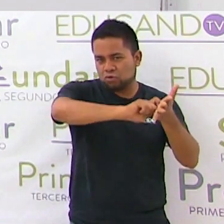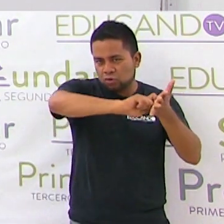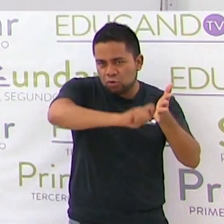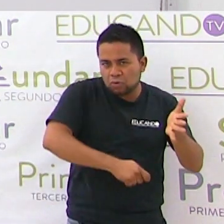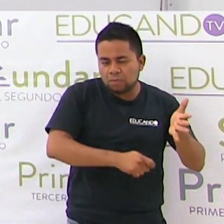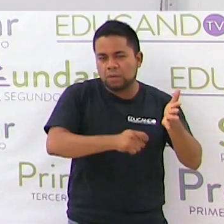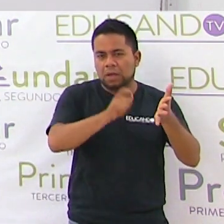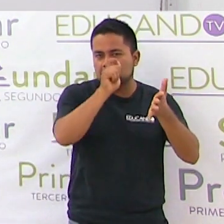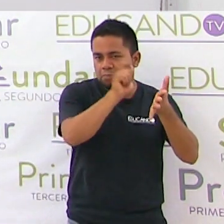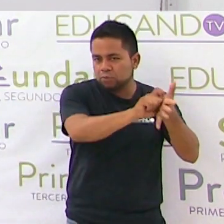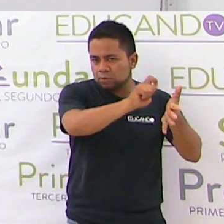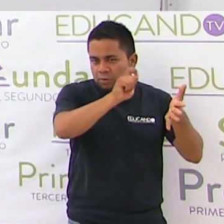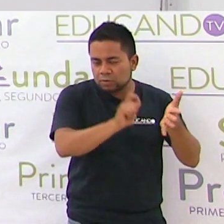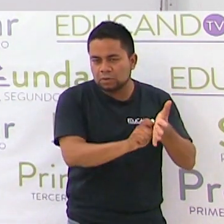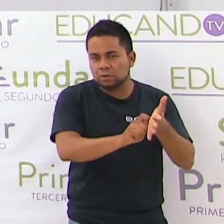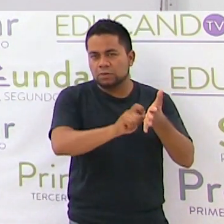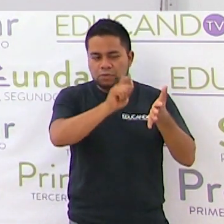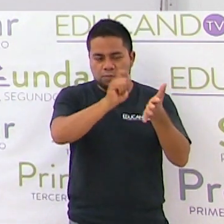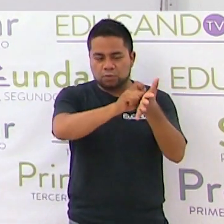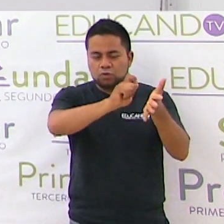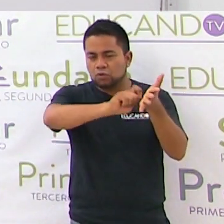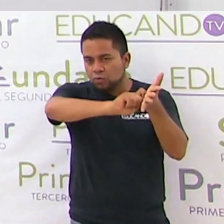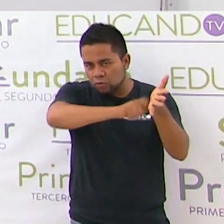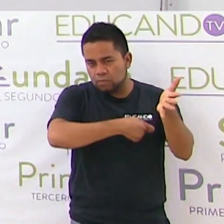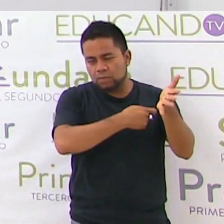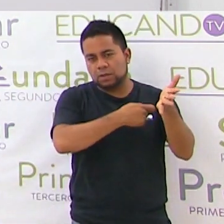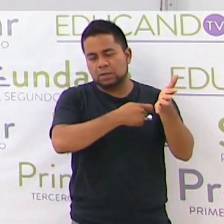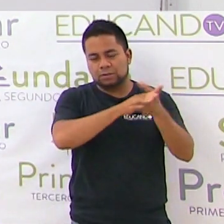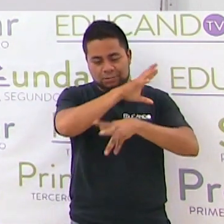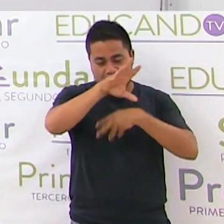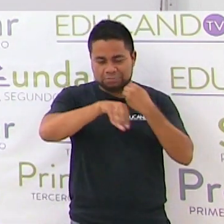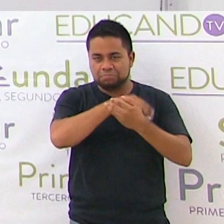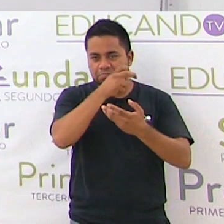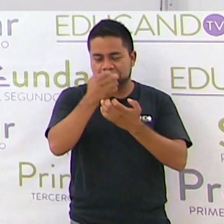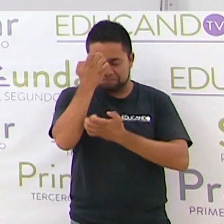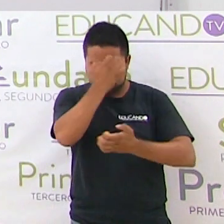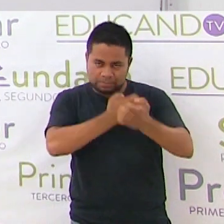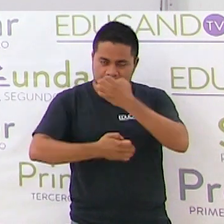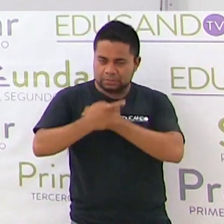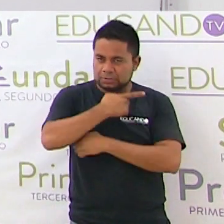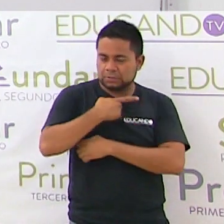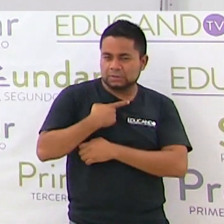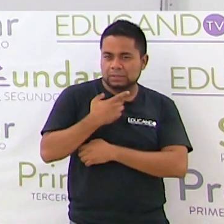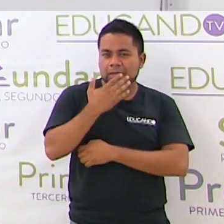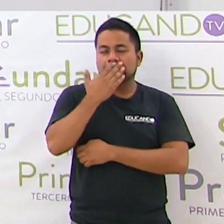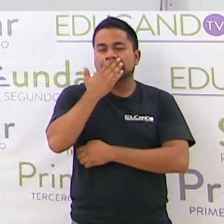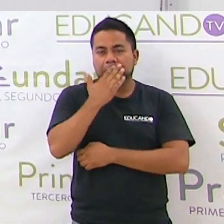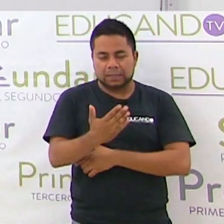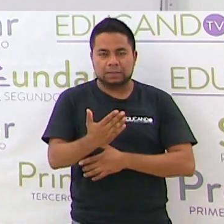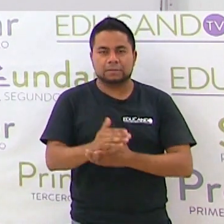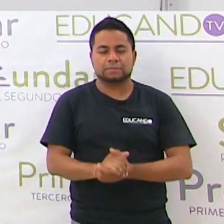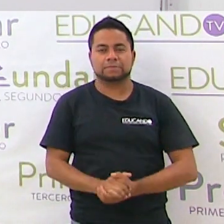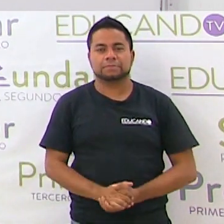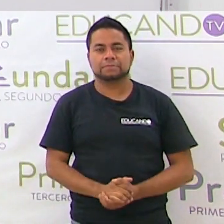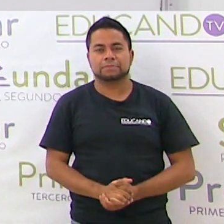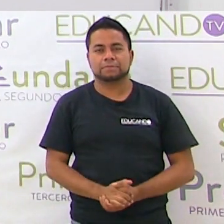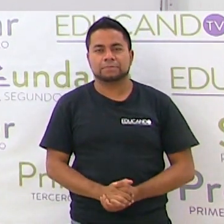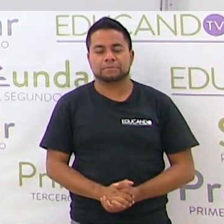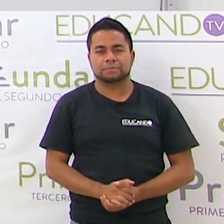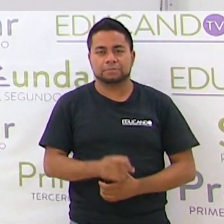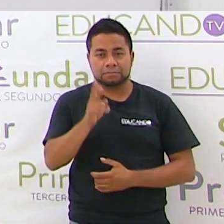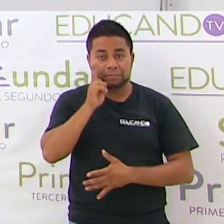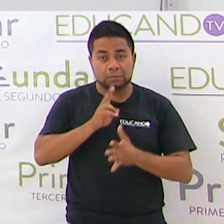los dos puntos, el punto y coma, todas esas. Bueno, vamos a ver todos esos signos. Vamos a ver. En